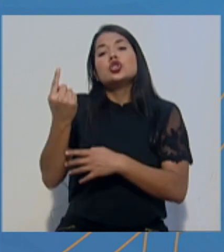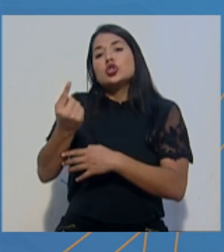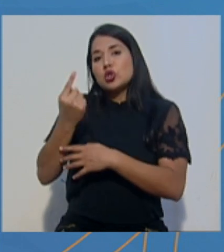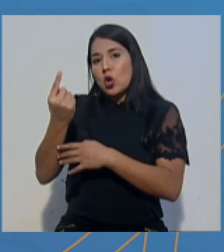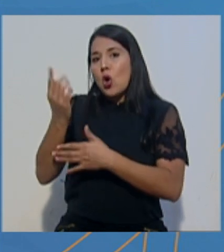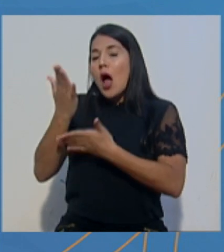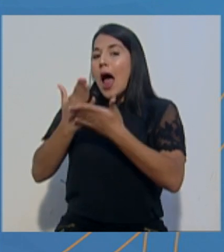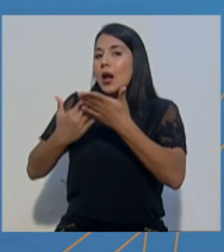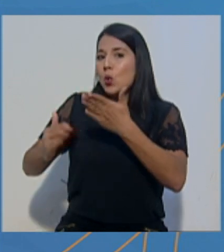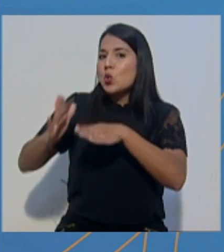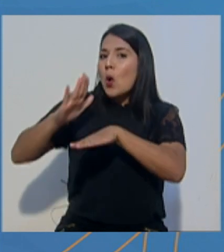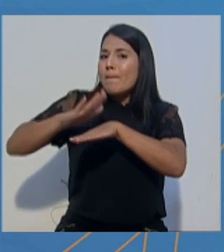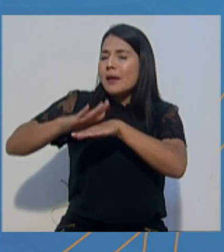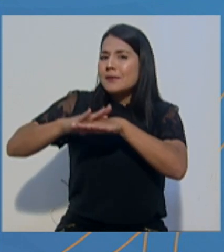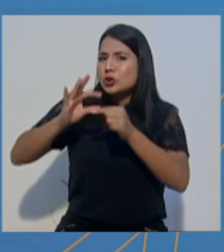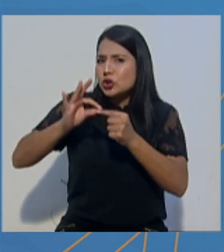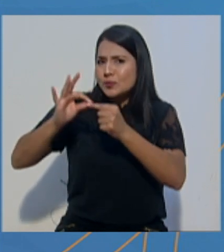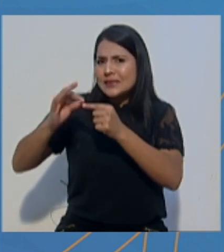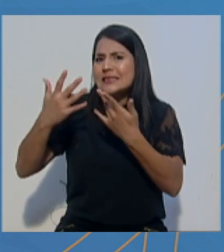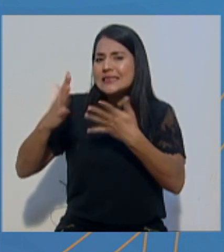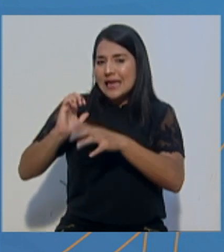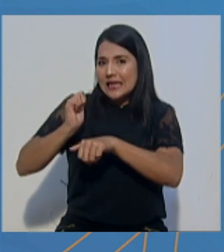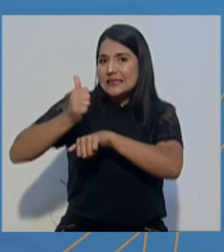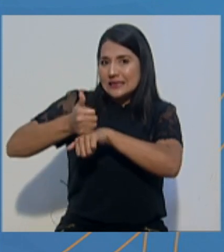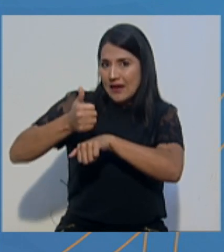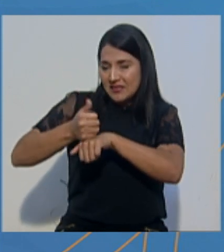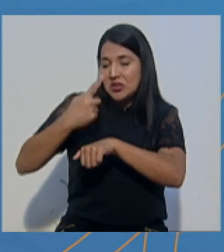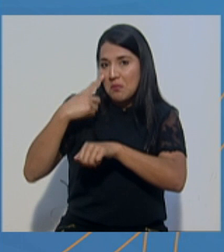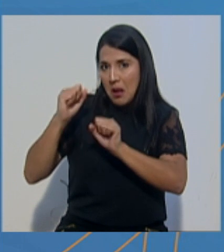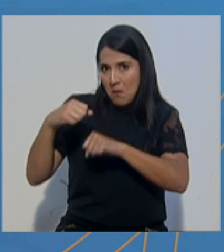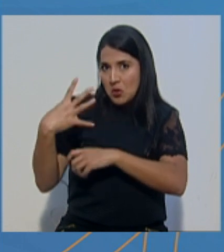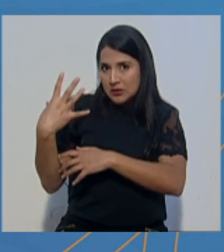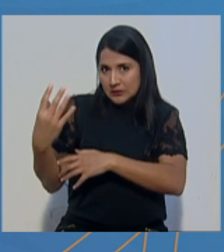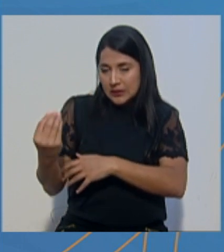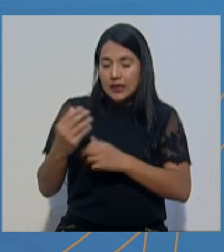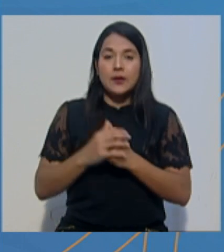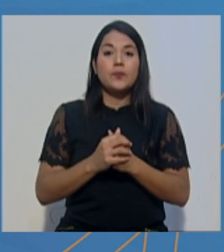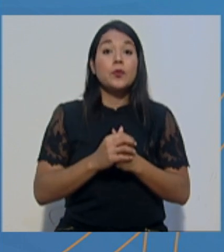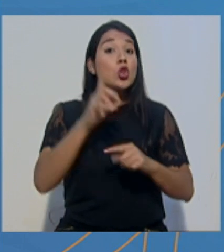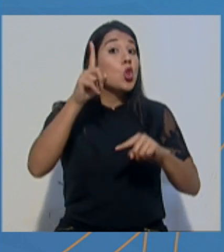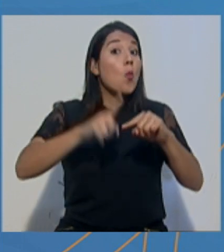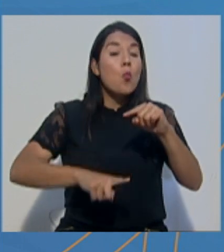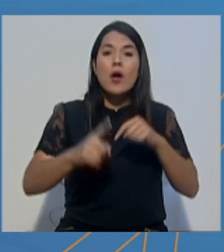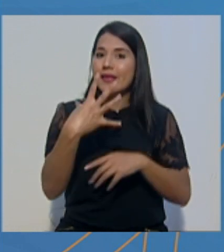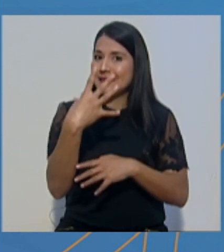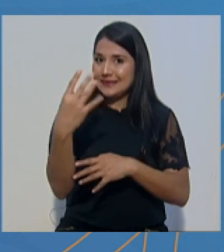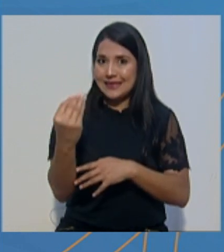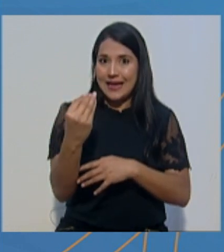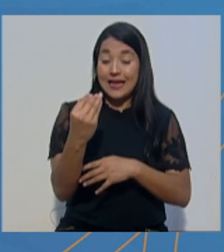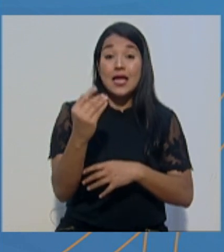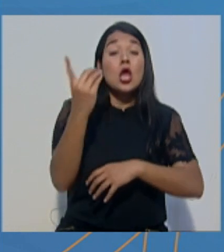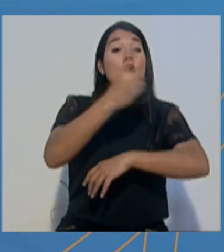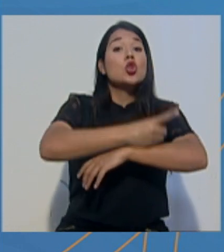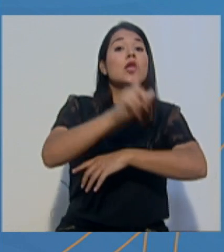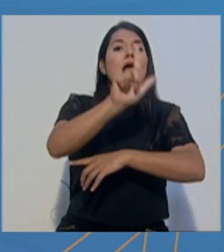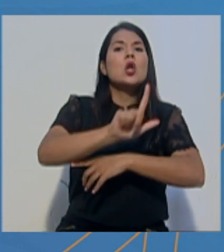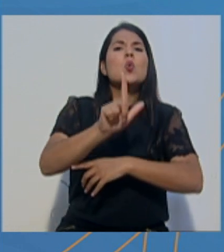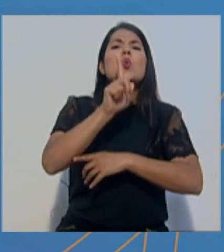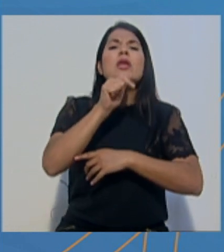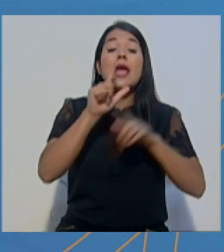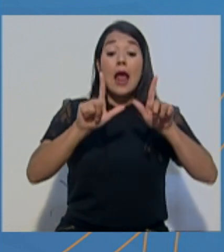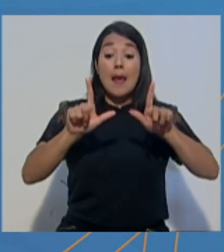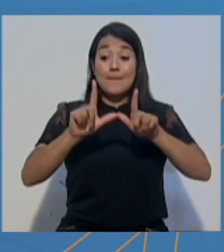de excepciones que están establecidas de previo para circulación, no podrán circular los días lunes las placas